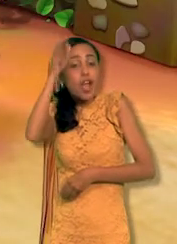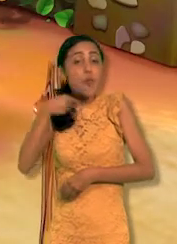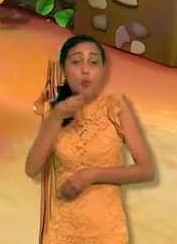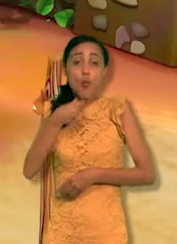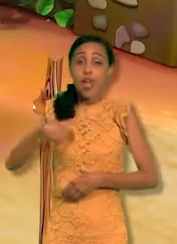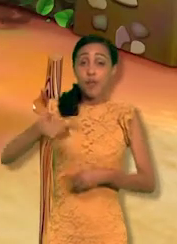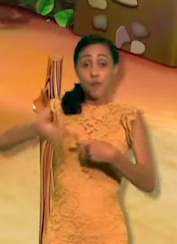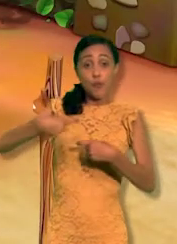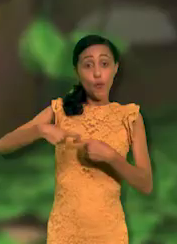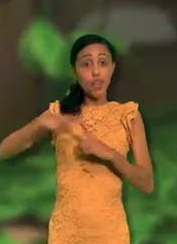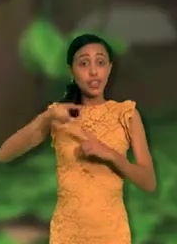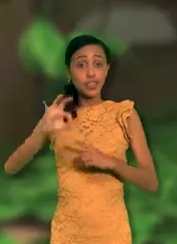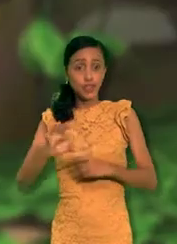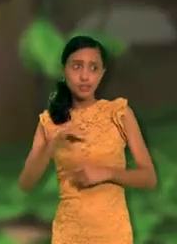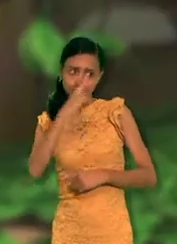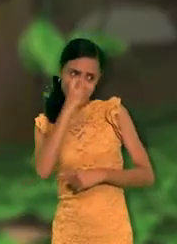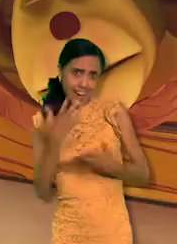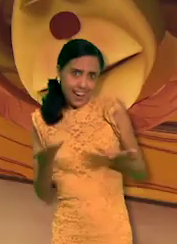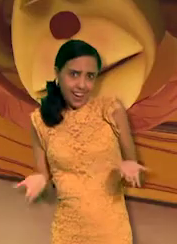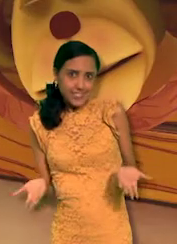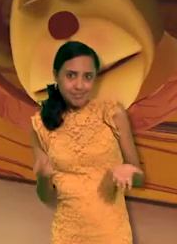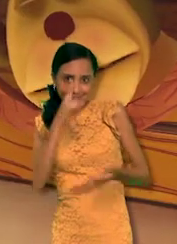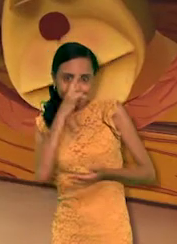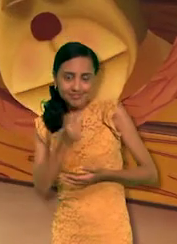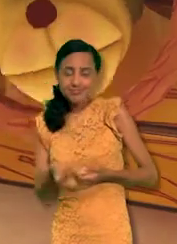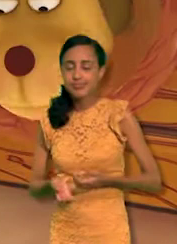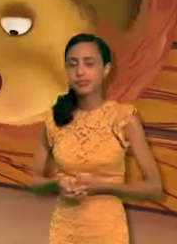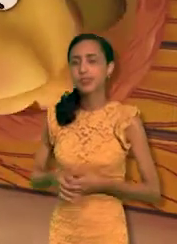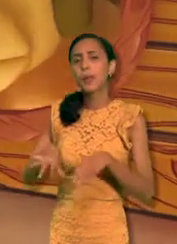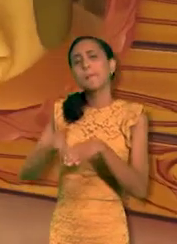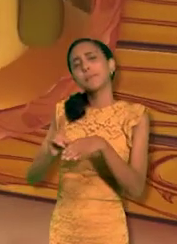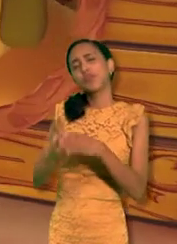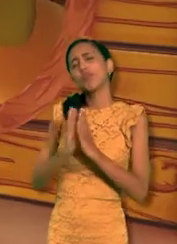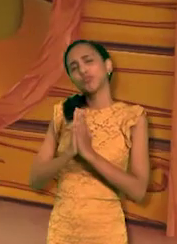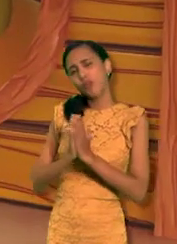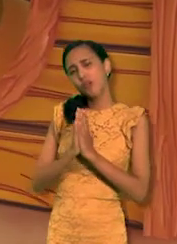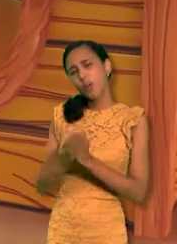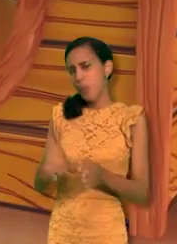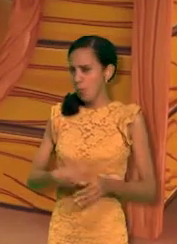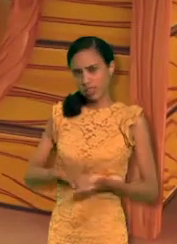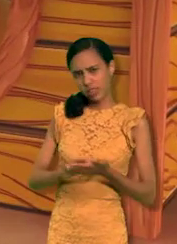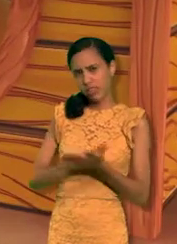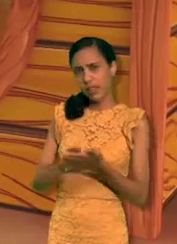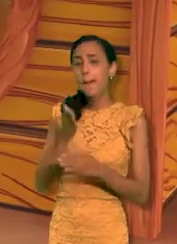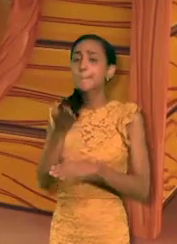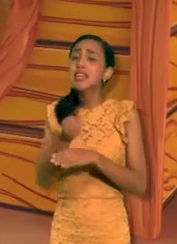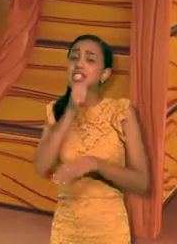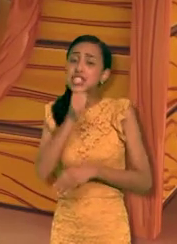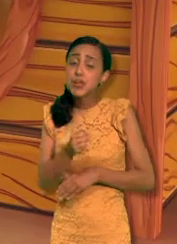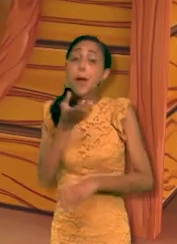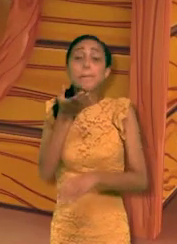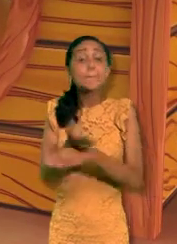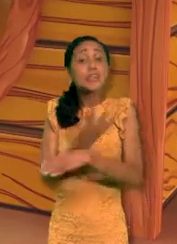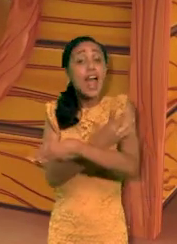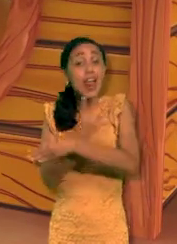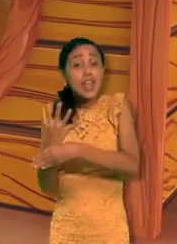que vaya a la boda de su tío Perico? ¡Encantado! Perro, si no te es molestia, ¿podrías pedirle al chivo, que le pida